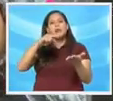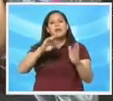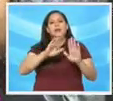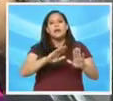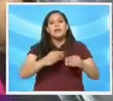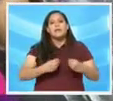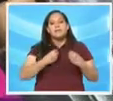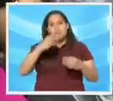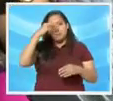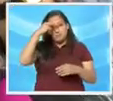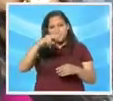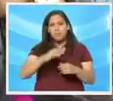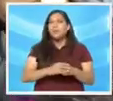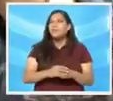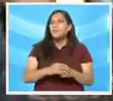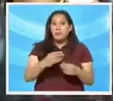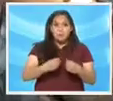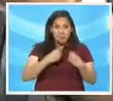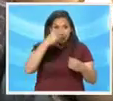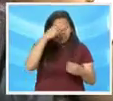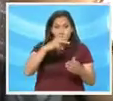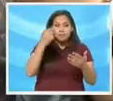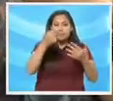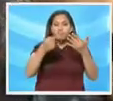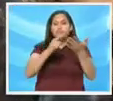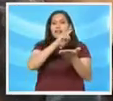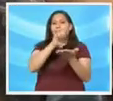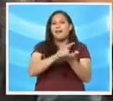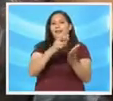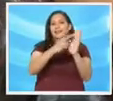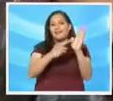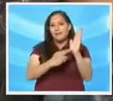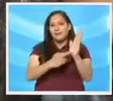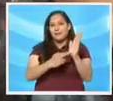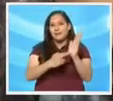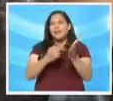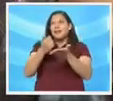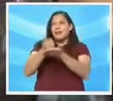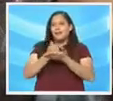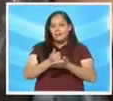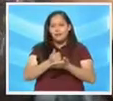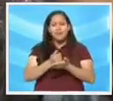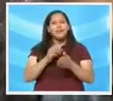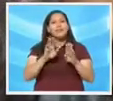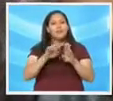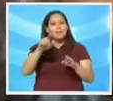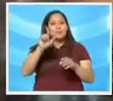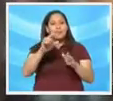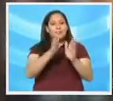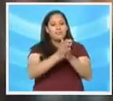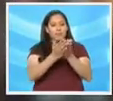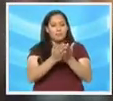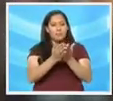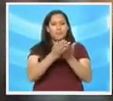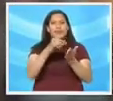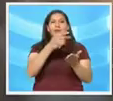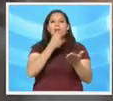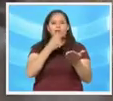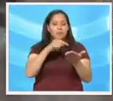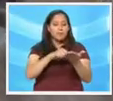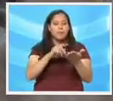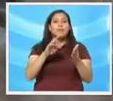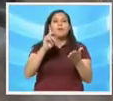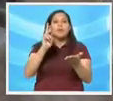México. ¿Cuáles En son las realidad instrucciones? es muy fácil Ajá. encontrar la obra de Ibargüengoitia, es importante decirlo, porque acaba de